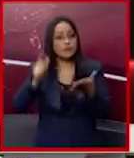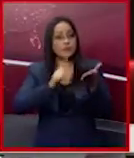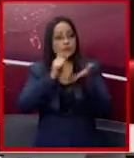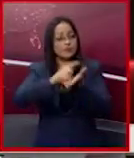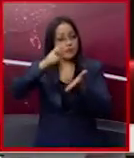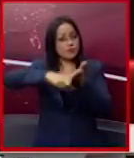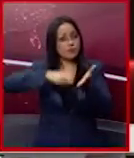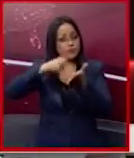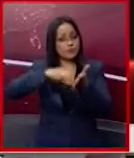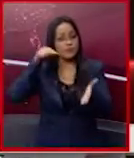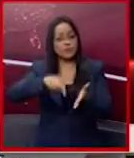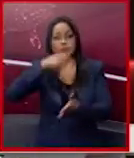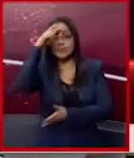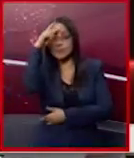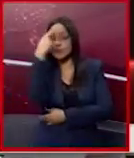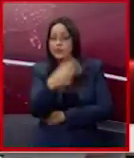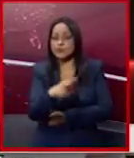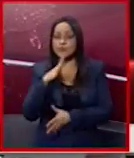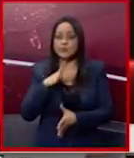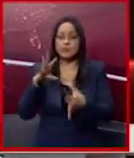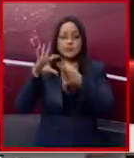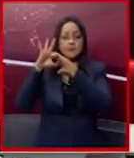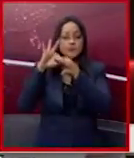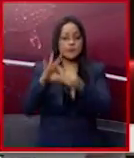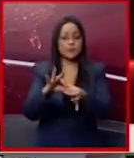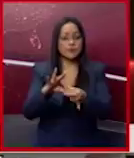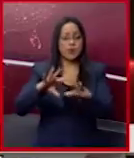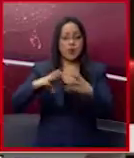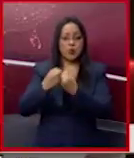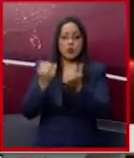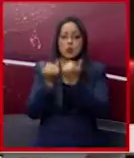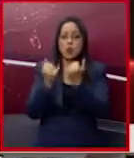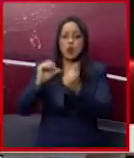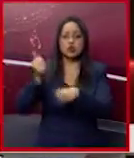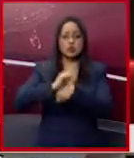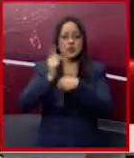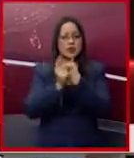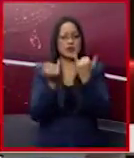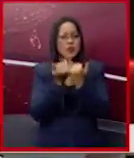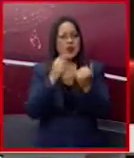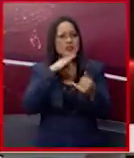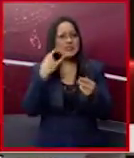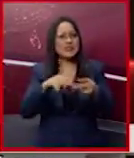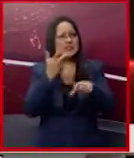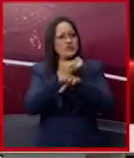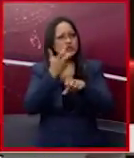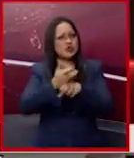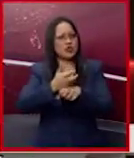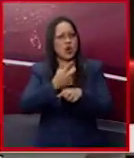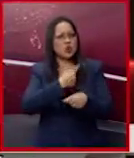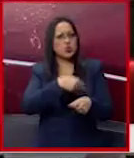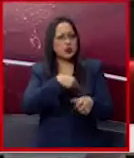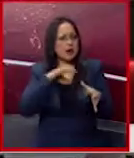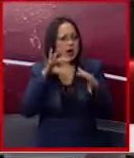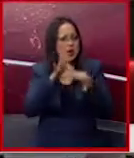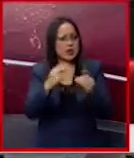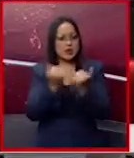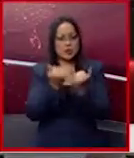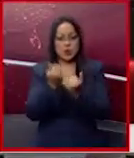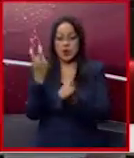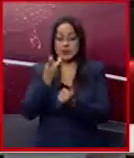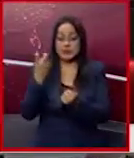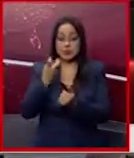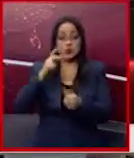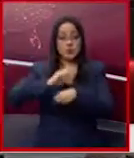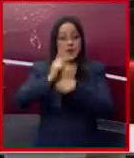reforma, México se une a países como Chile, Estados Unidos y Suiza, como naciones que